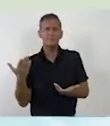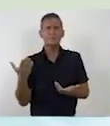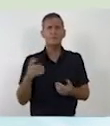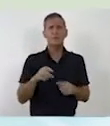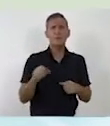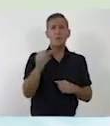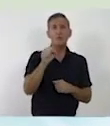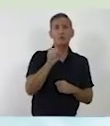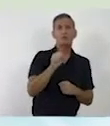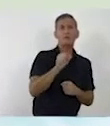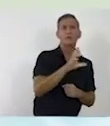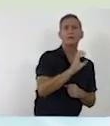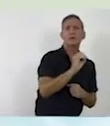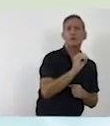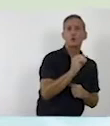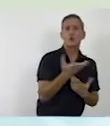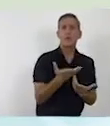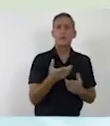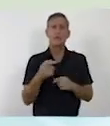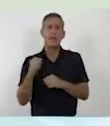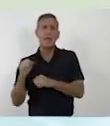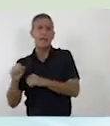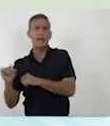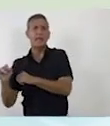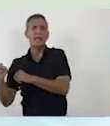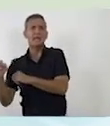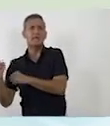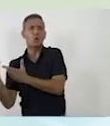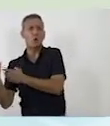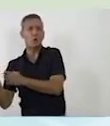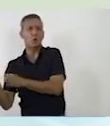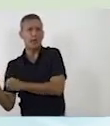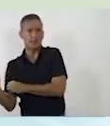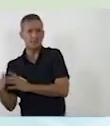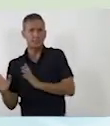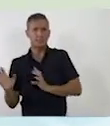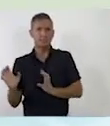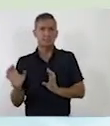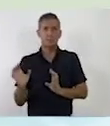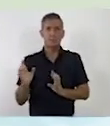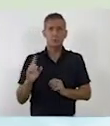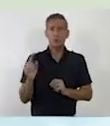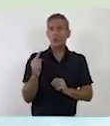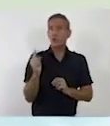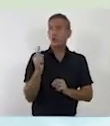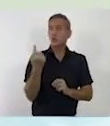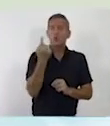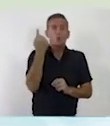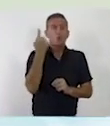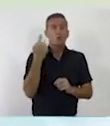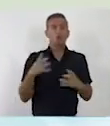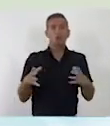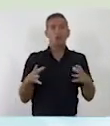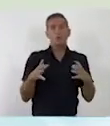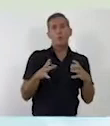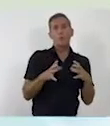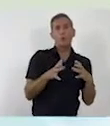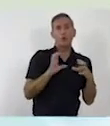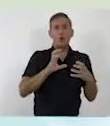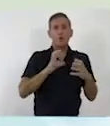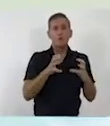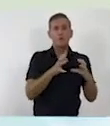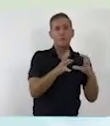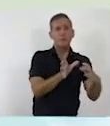¿qué? Sustancias orgánicas e inorgánicas, no solo de acuerdo con su composición, acuérdense que la composición es en simples